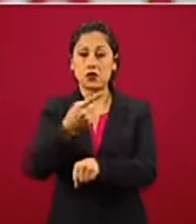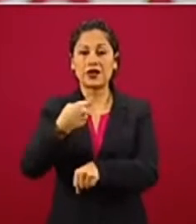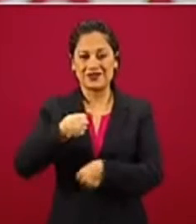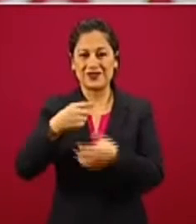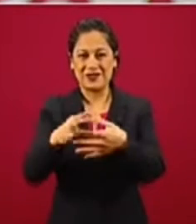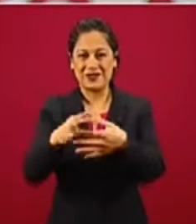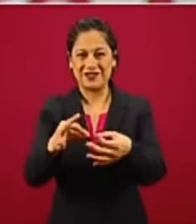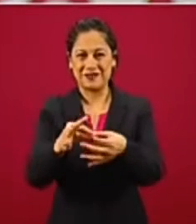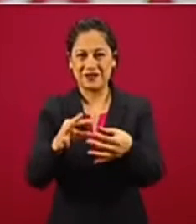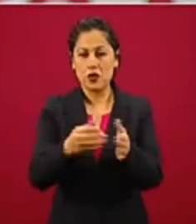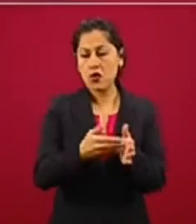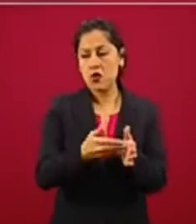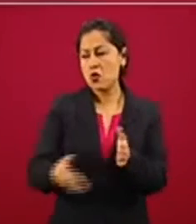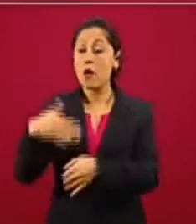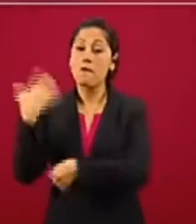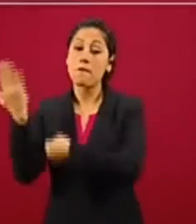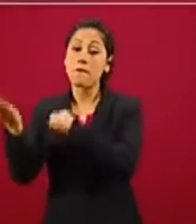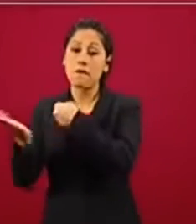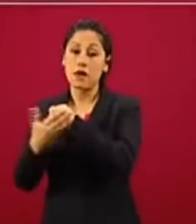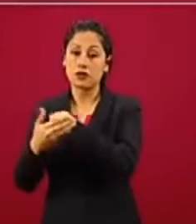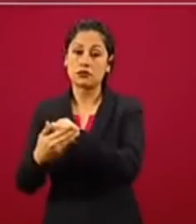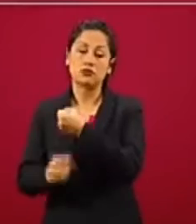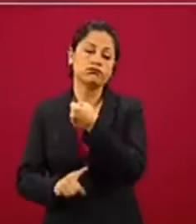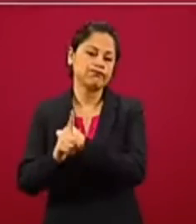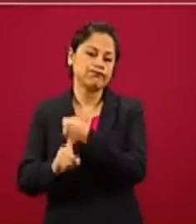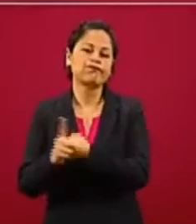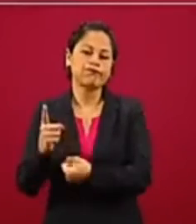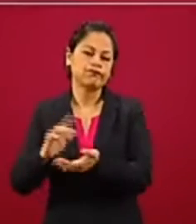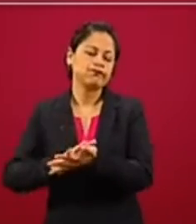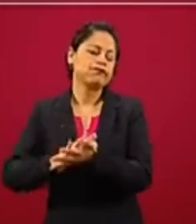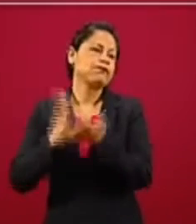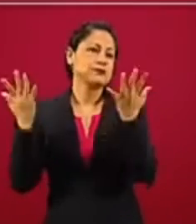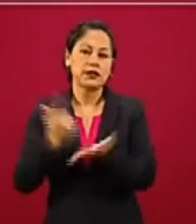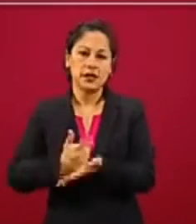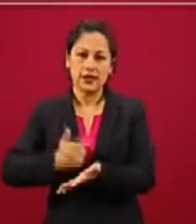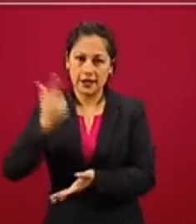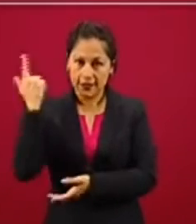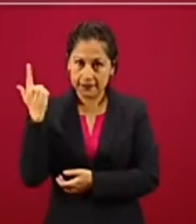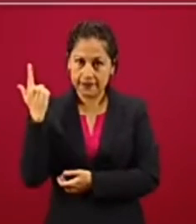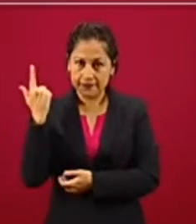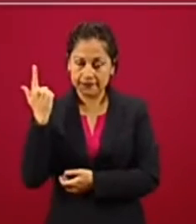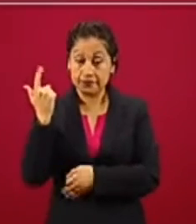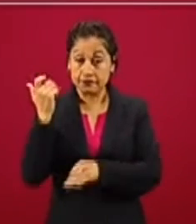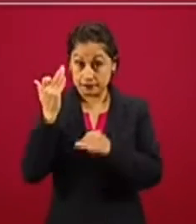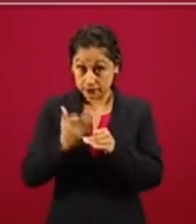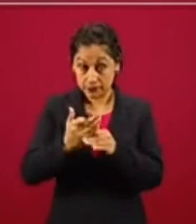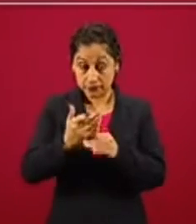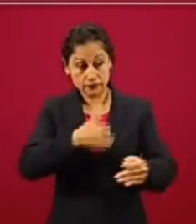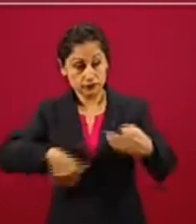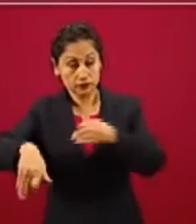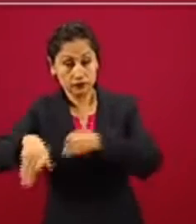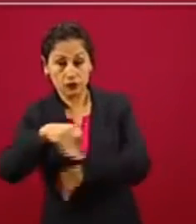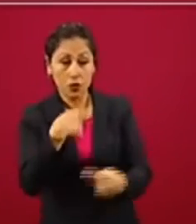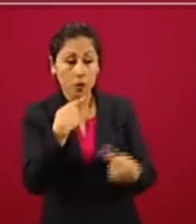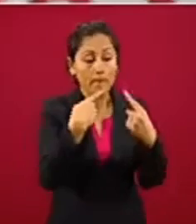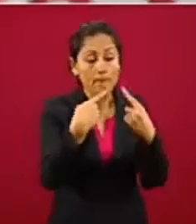y tenemos que resolverlo entre todos, o sea, enderezar ese